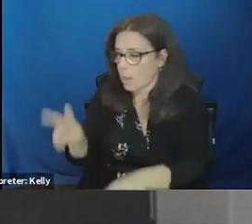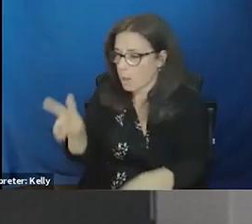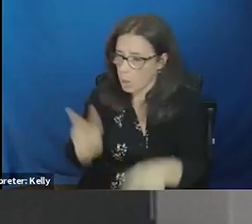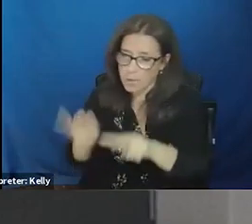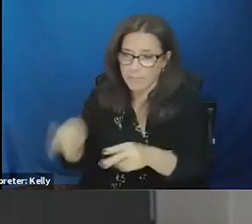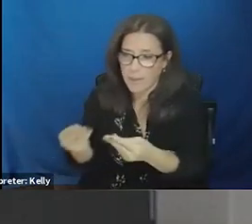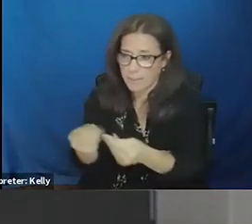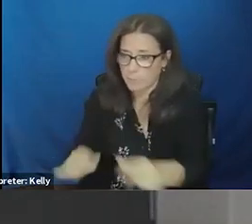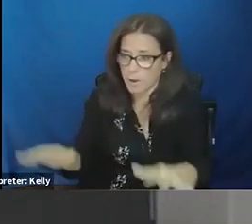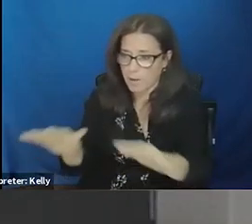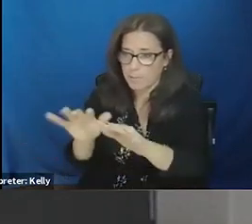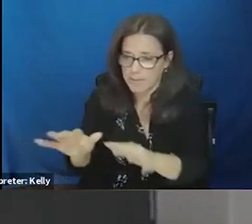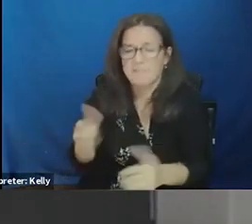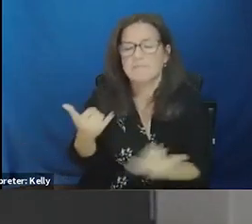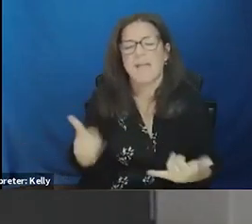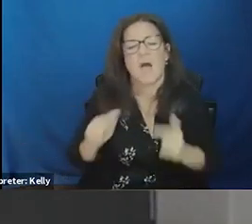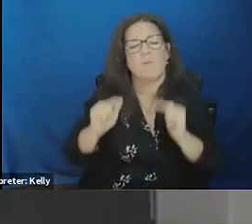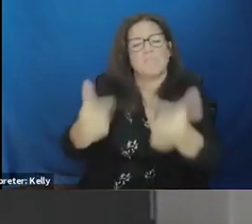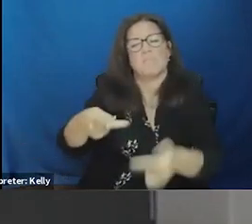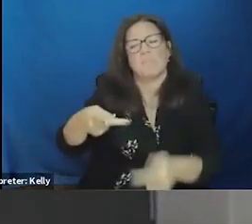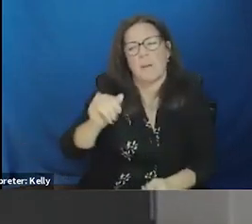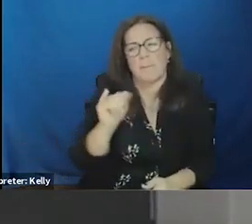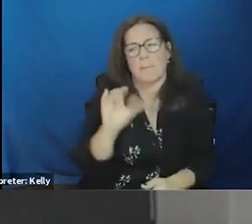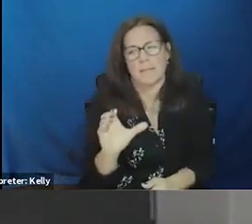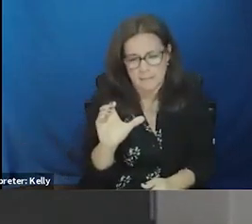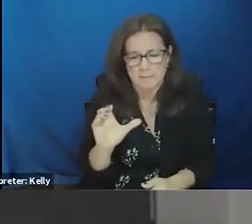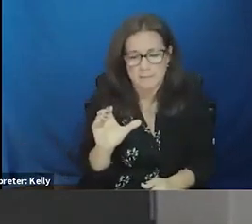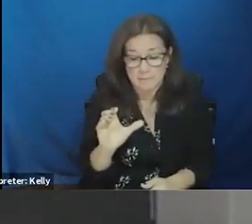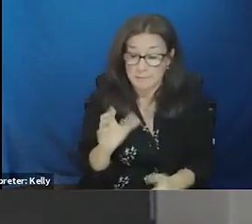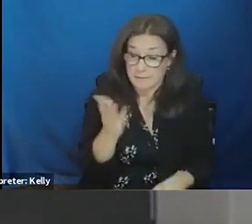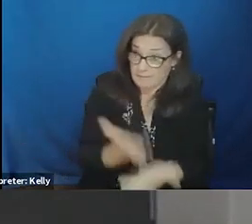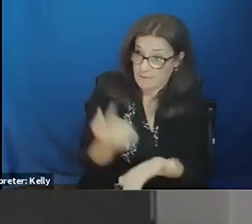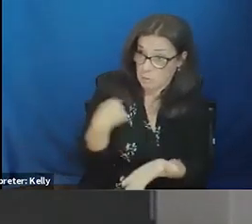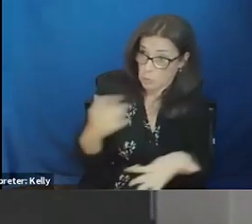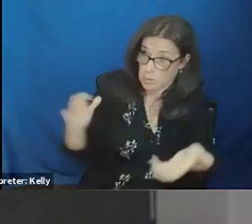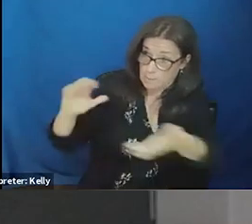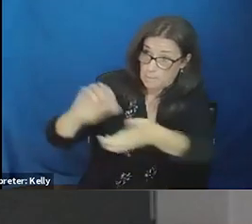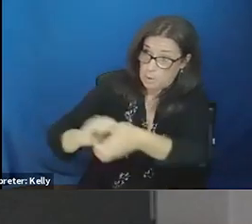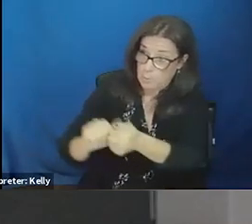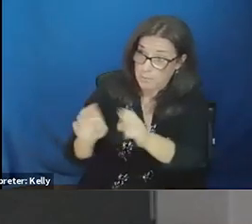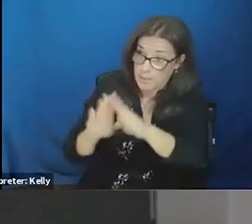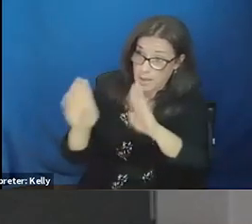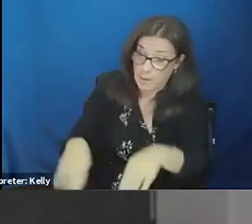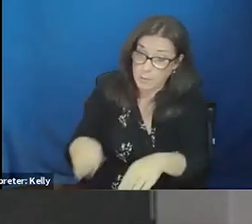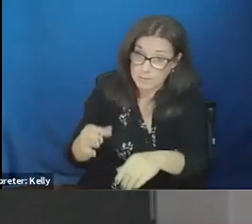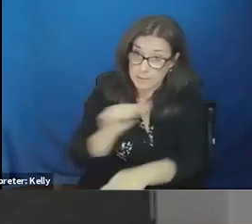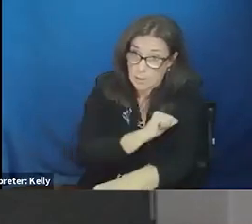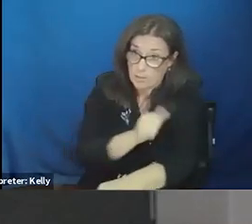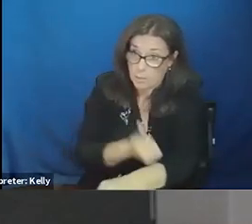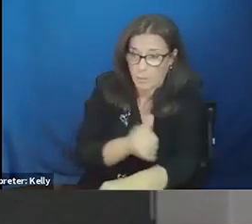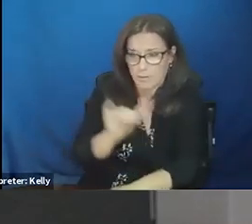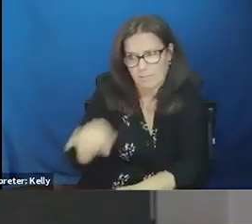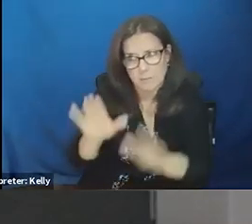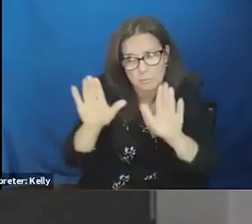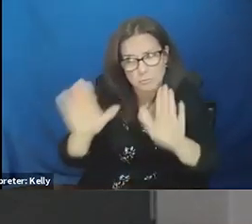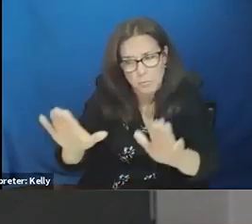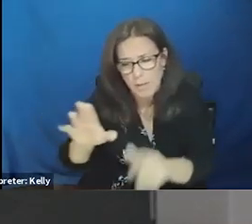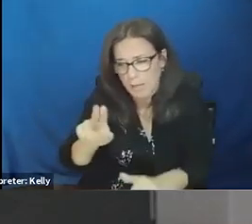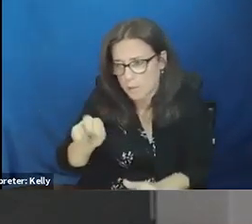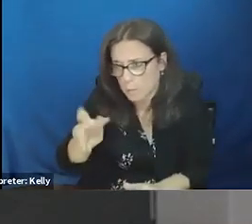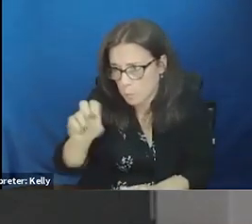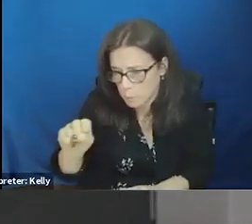muchas horas de trabajo en este proyecto y hemos podido hacer recorridos y esto es más bien ahora para el público y el hecho de que estamos trabajando